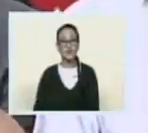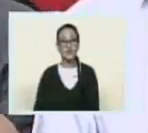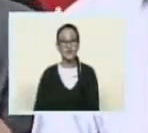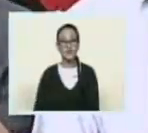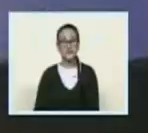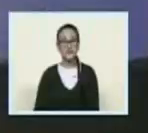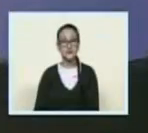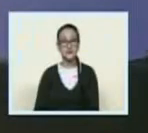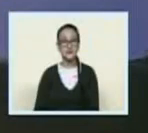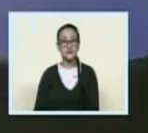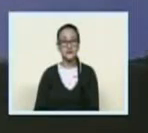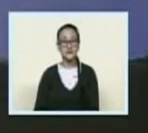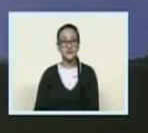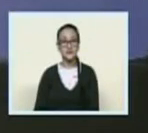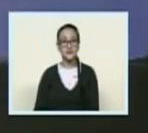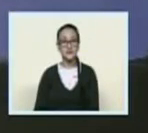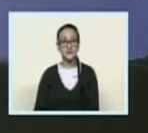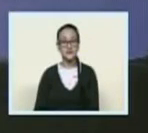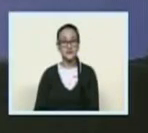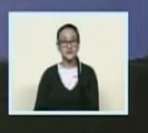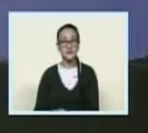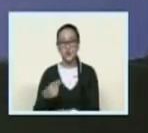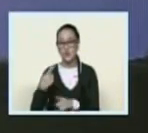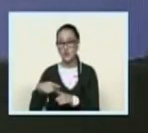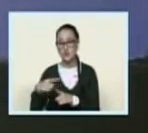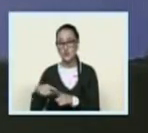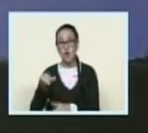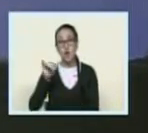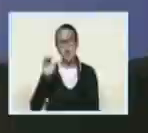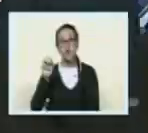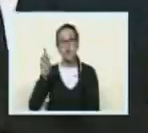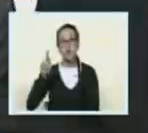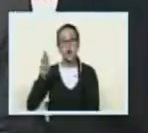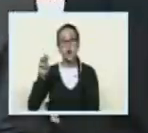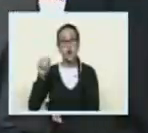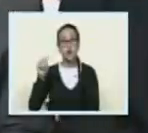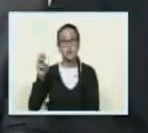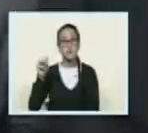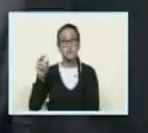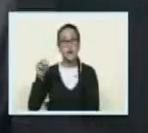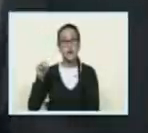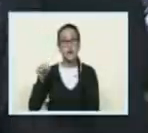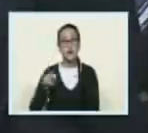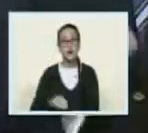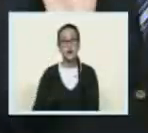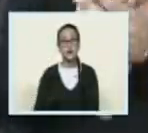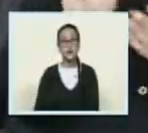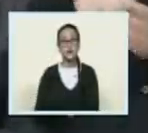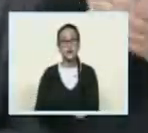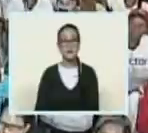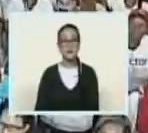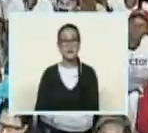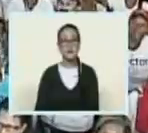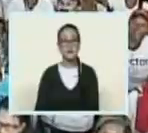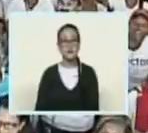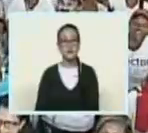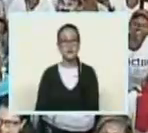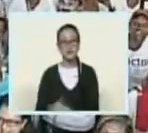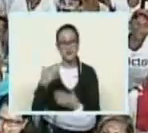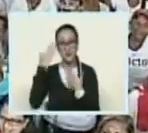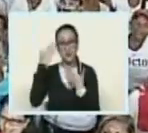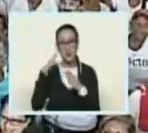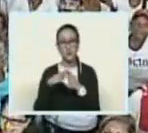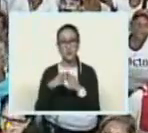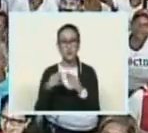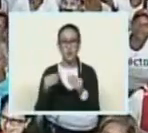a Francisco González, a Jorman Vargas, a Gabriela Simosa,